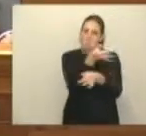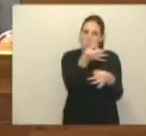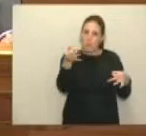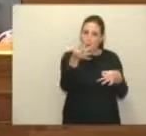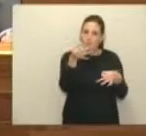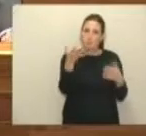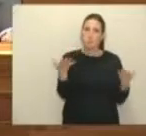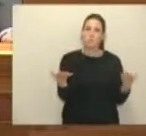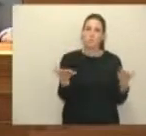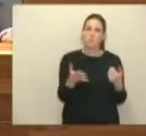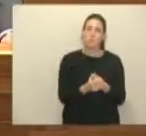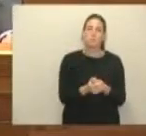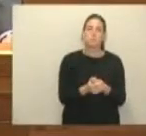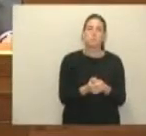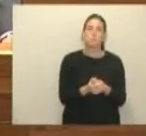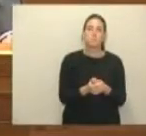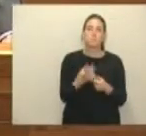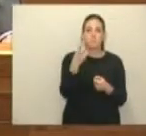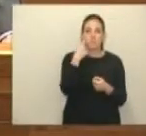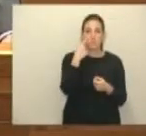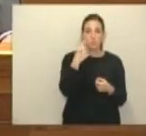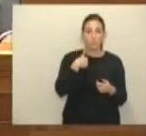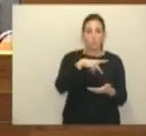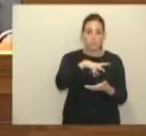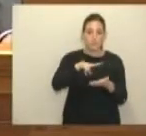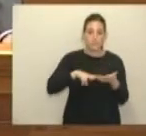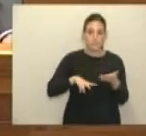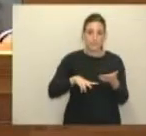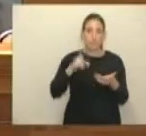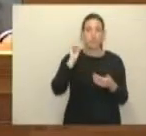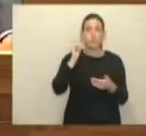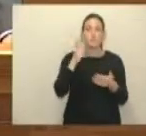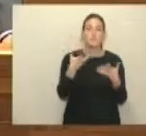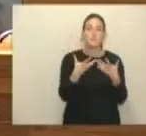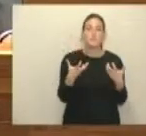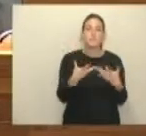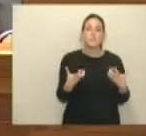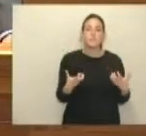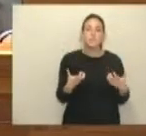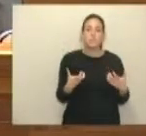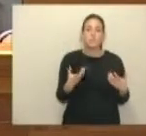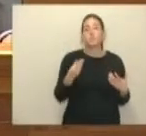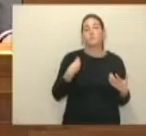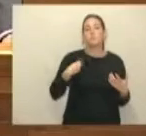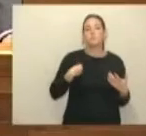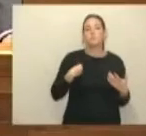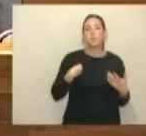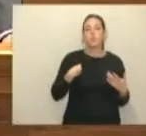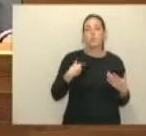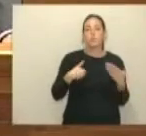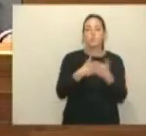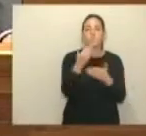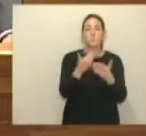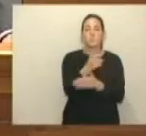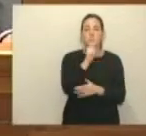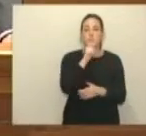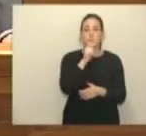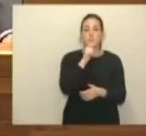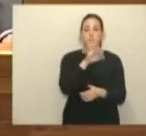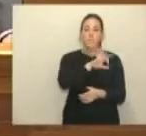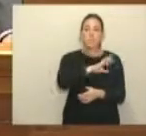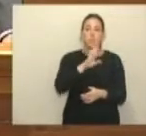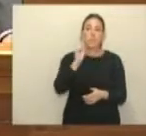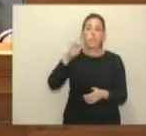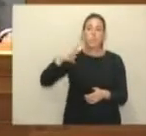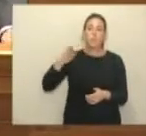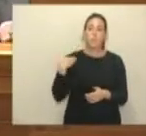yo. Y fíjese, voy a leer simplemente un texto de la reseña de la rueda de prensa que la señora Ramos dio hace unos